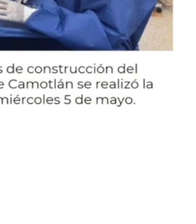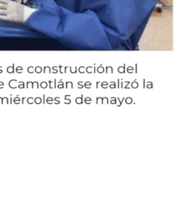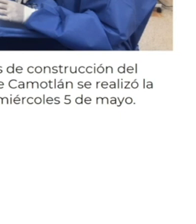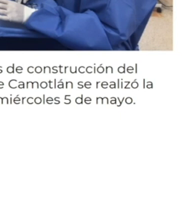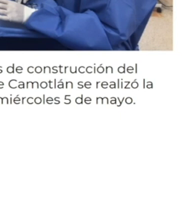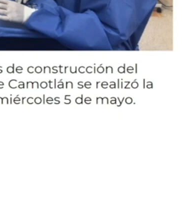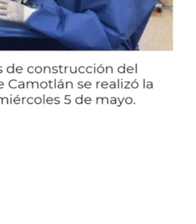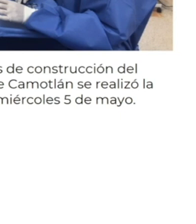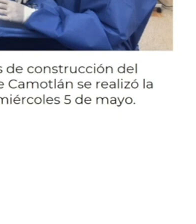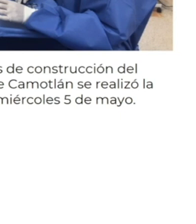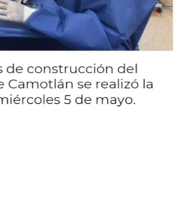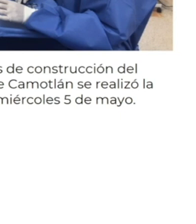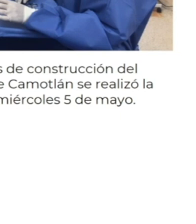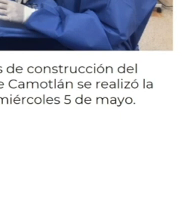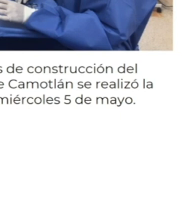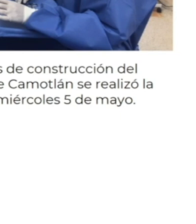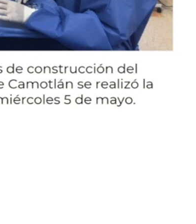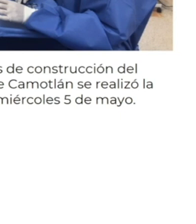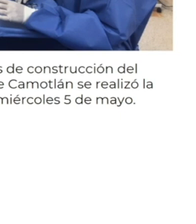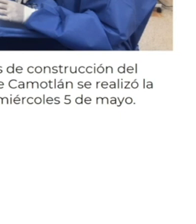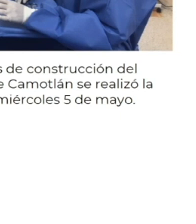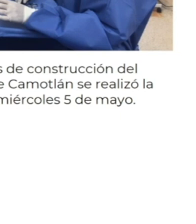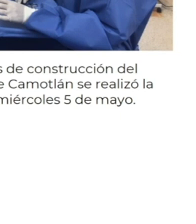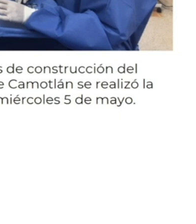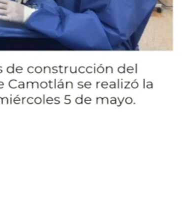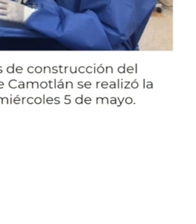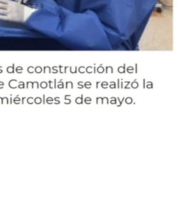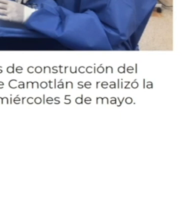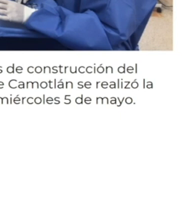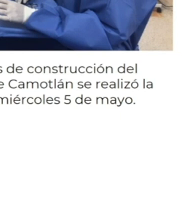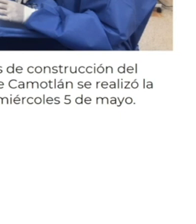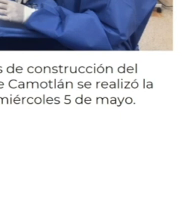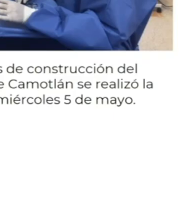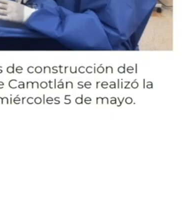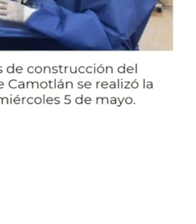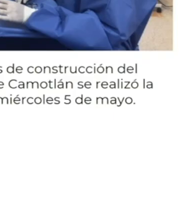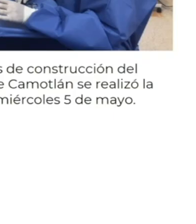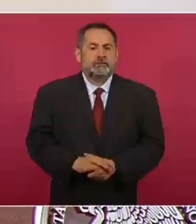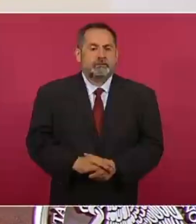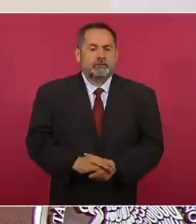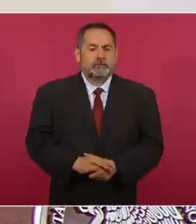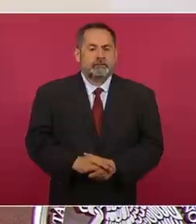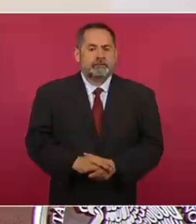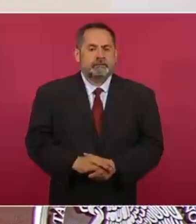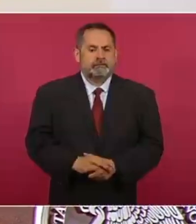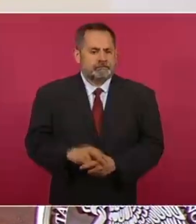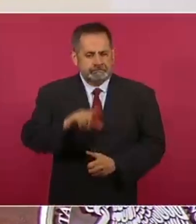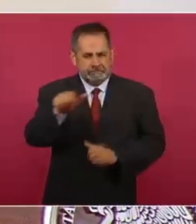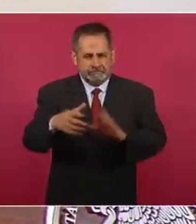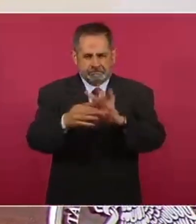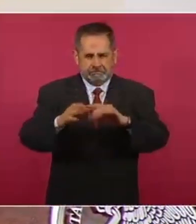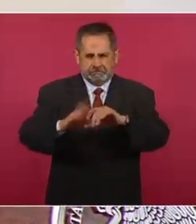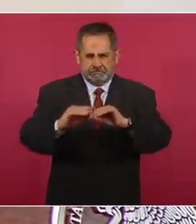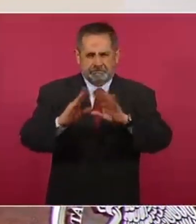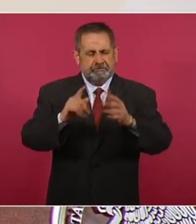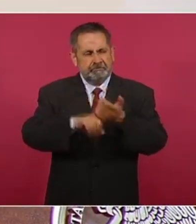en construcción el hospital de la mujer de tepic que más adelante vamos a comentar con mayor detalle sobre el